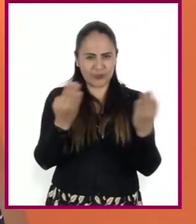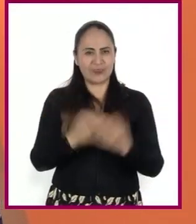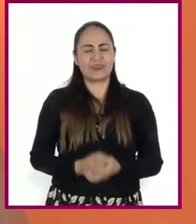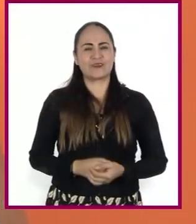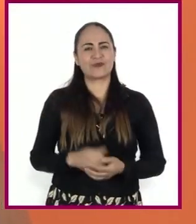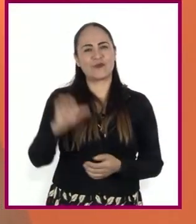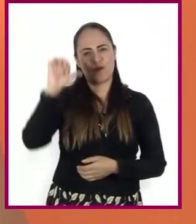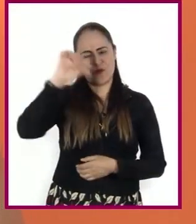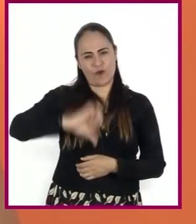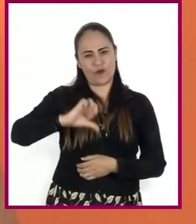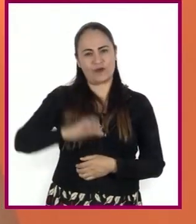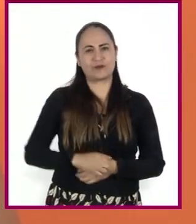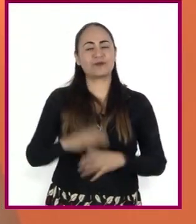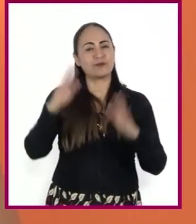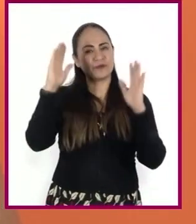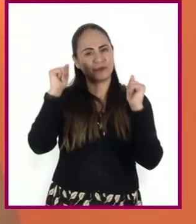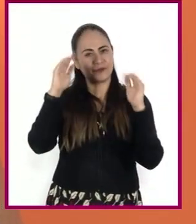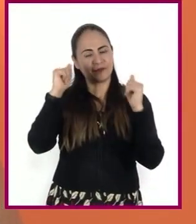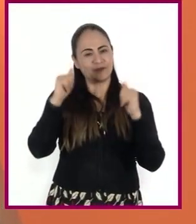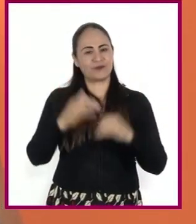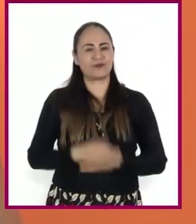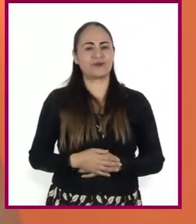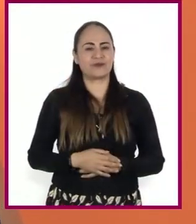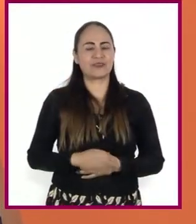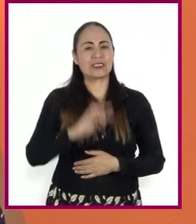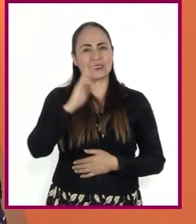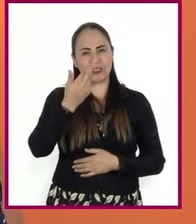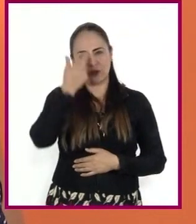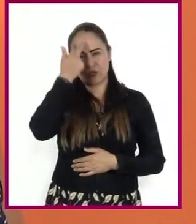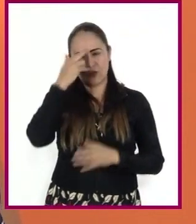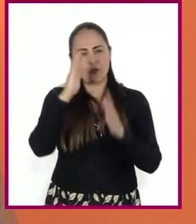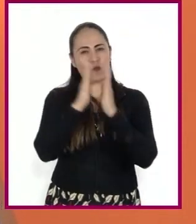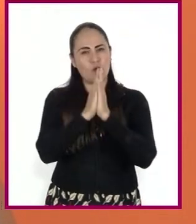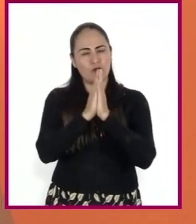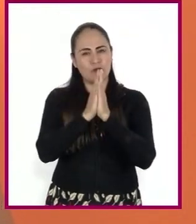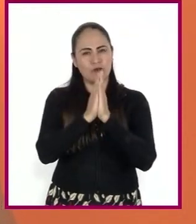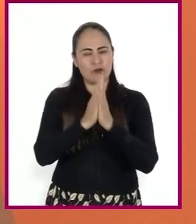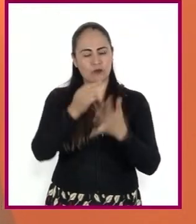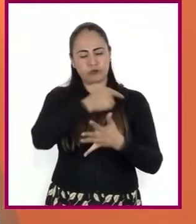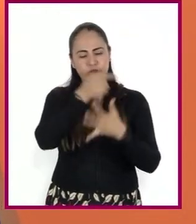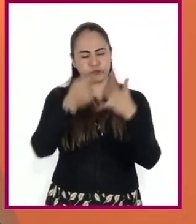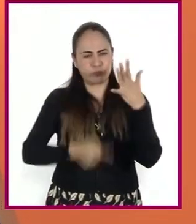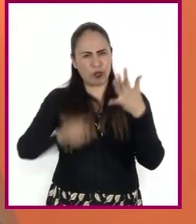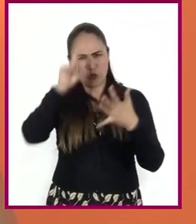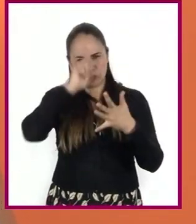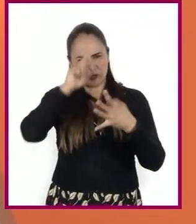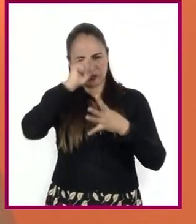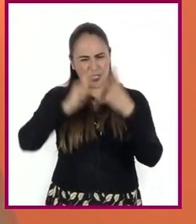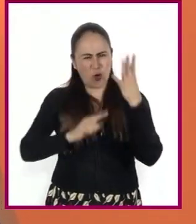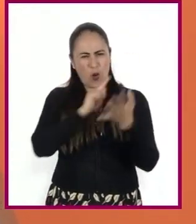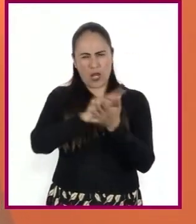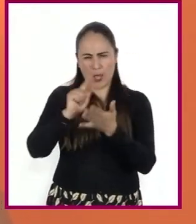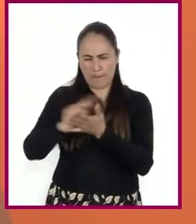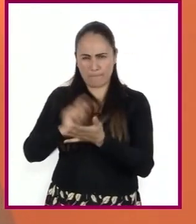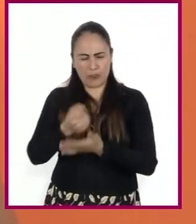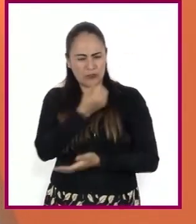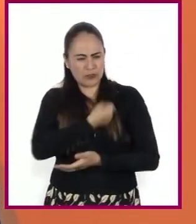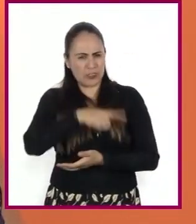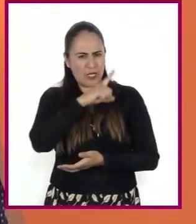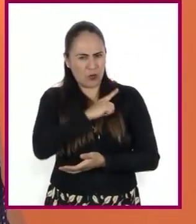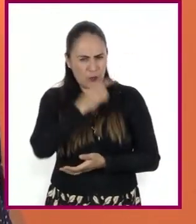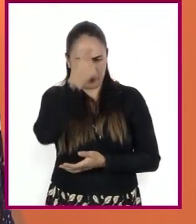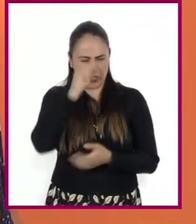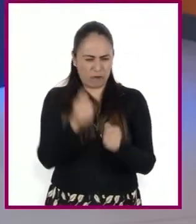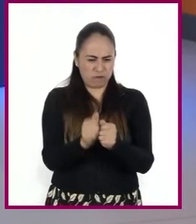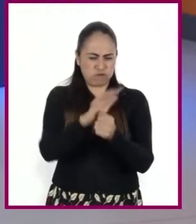este día. Me despido de ustedes recordándoles que deben seguir las indicaciones de higiene y salud para frenar la propagación